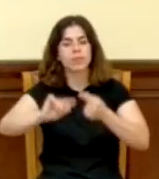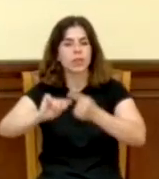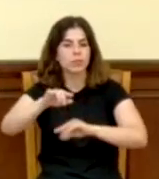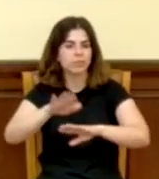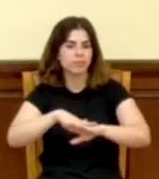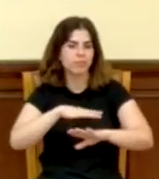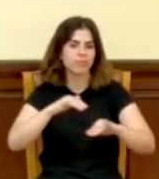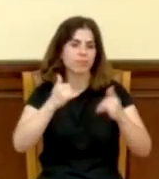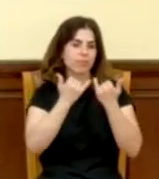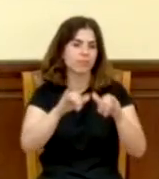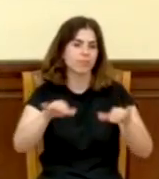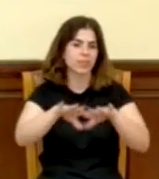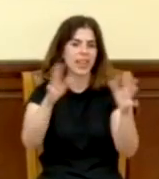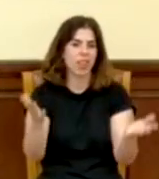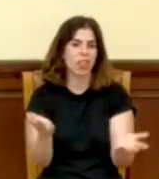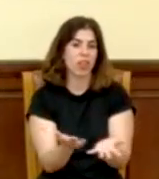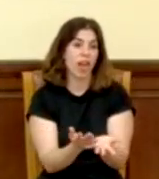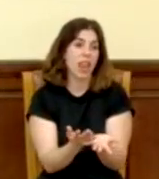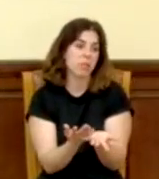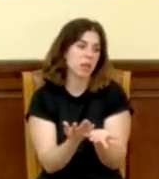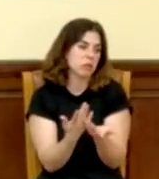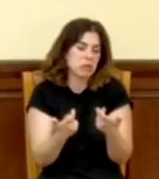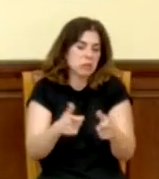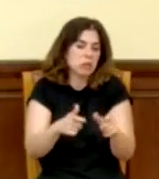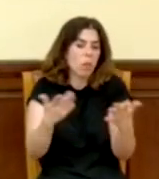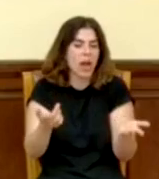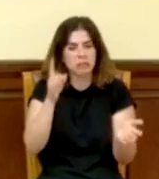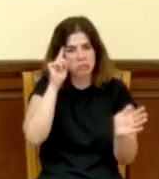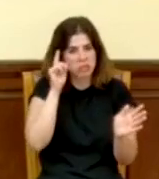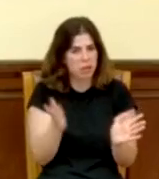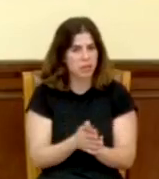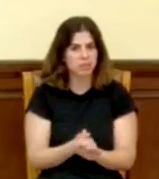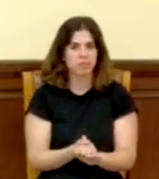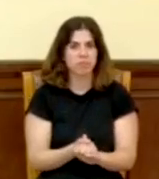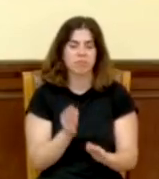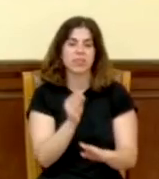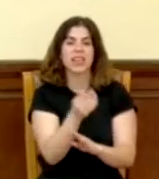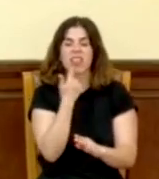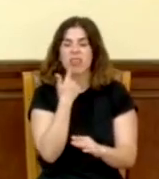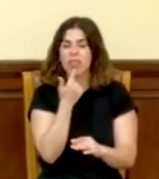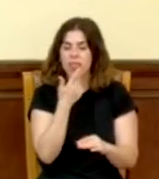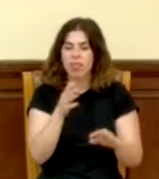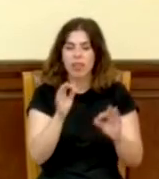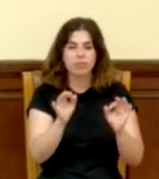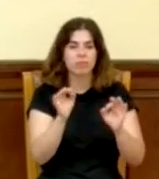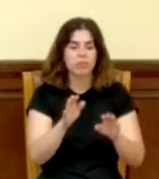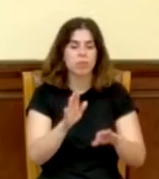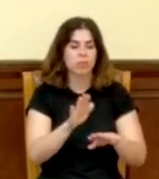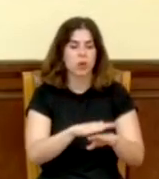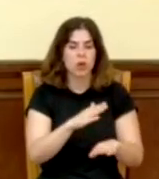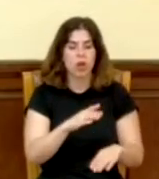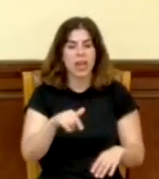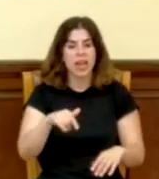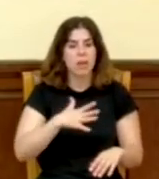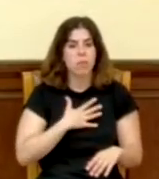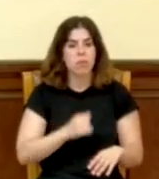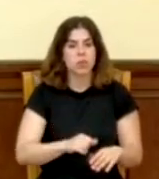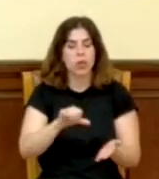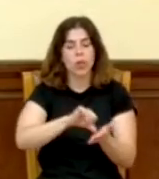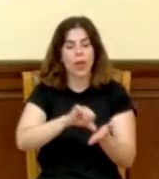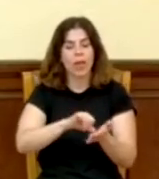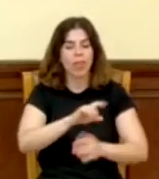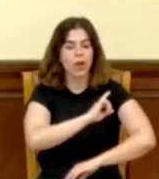organizar un evento internacional de no sabemos qué disciplina. Lo justifican aludiendo la designación previo abono de Móstoles como candidata a Ciudad Europea del